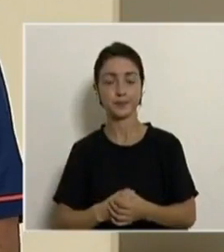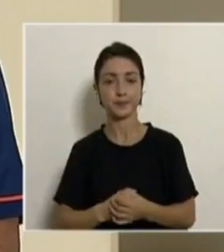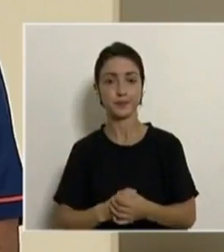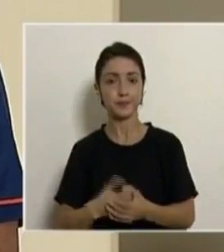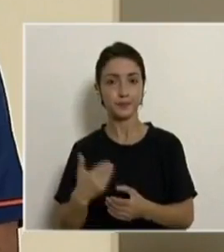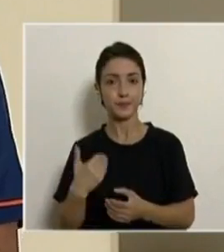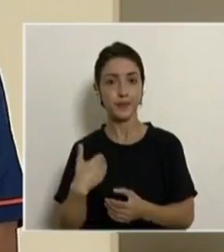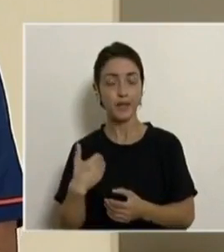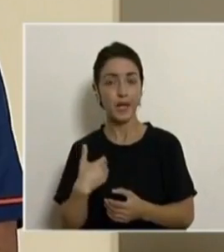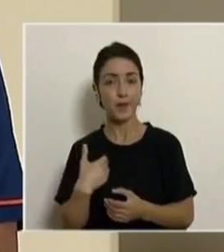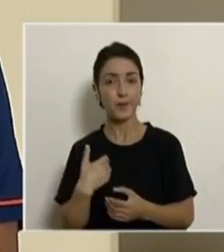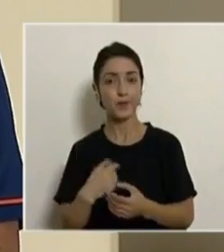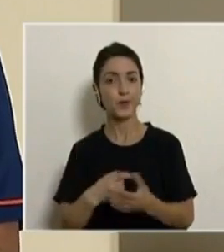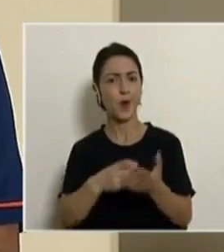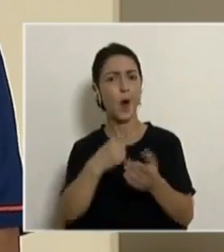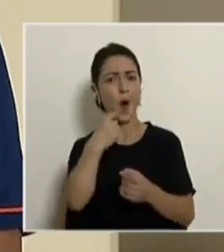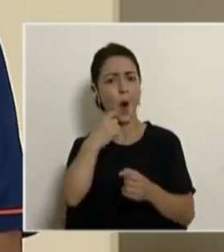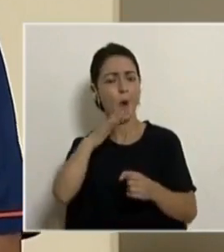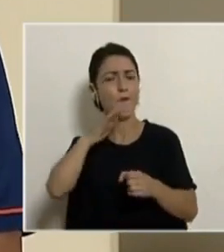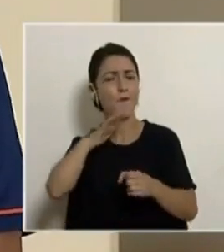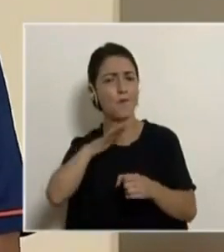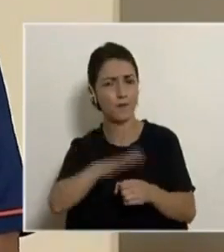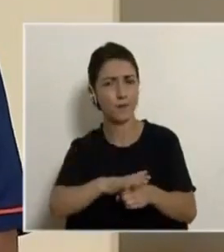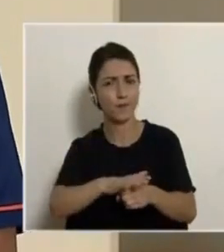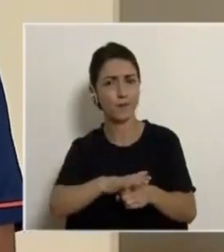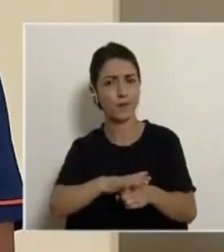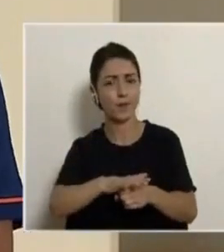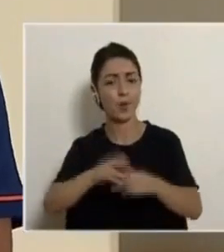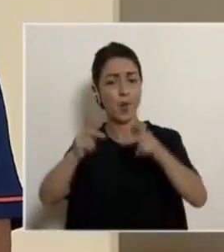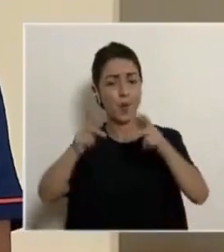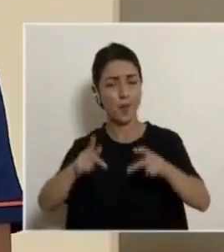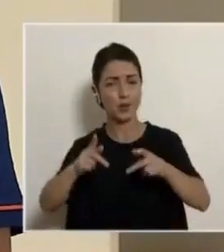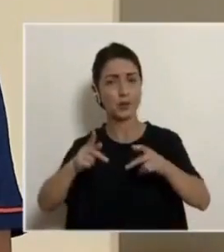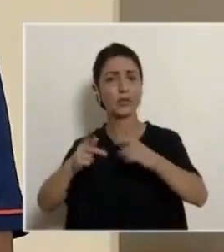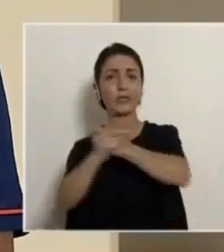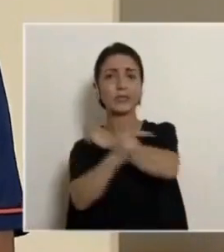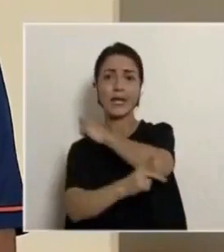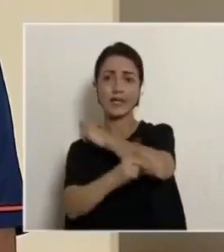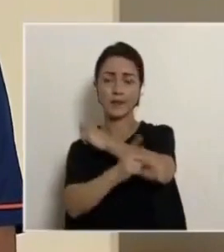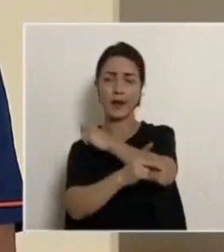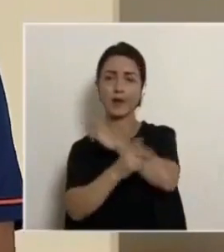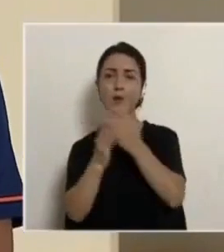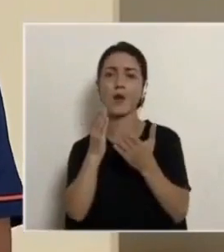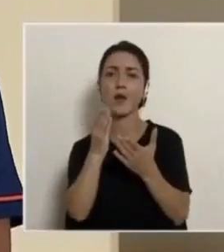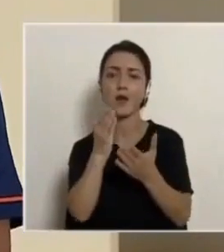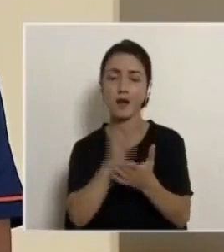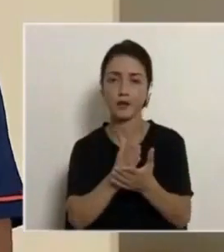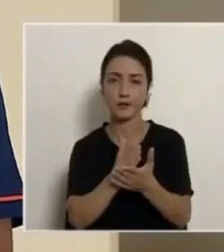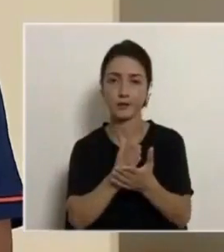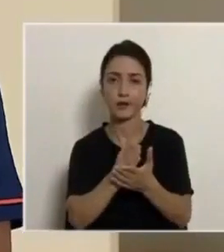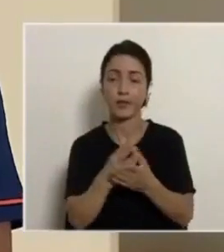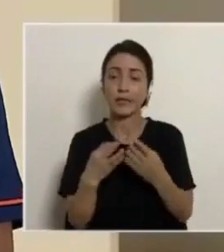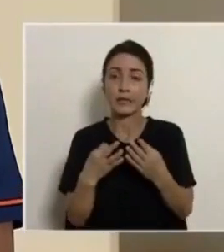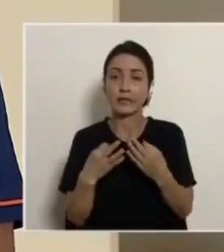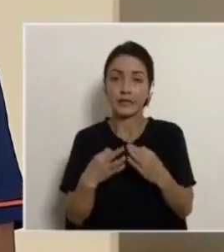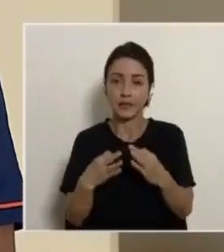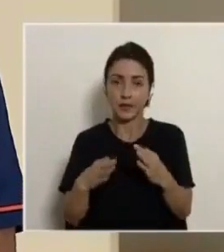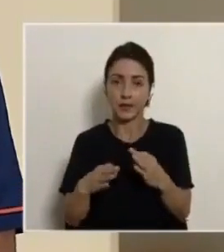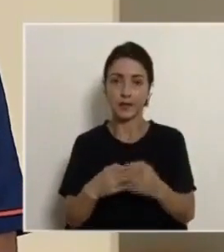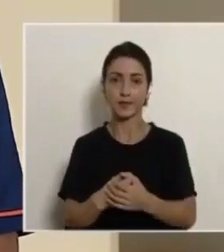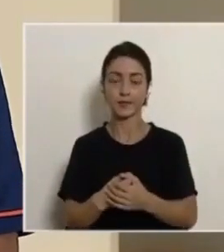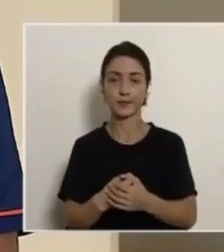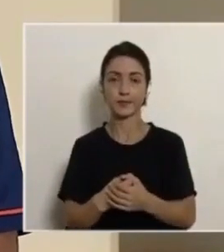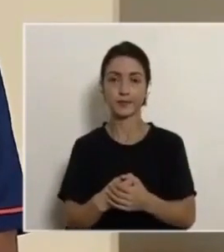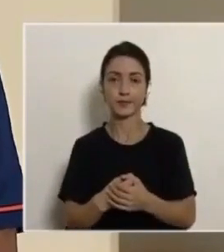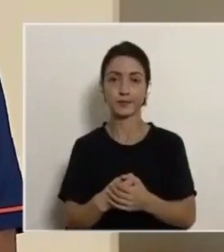tenemos la obligación como ciudadanos de este país de hacer un alto, de tratar de